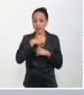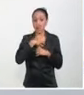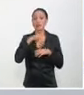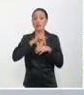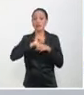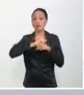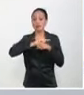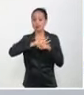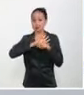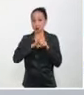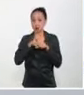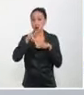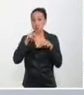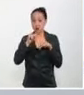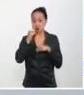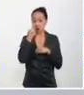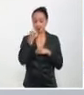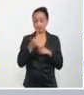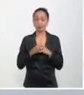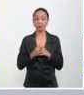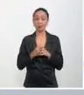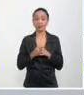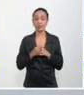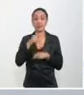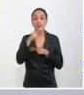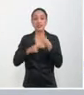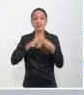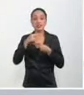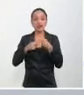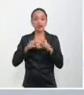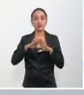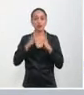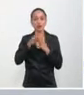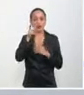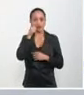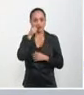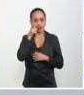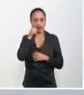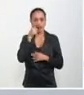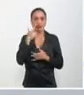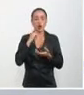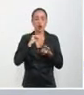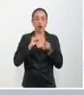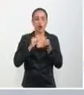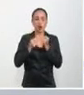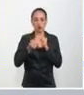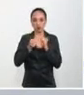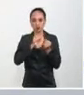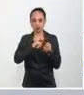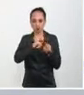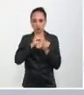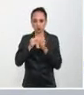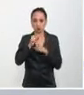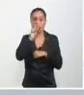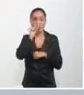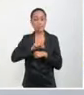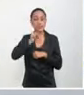coronavirus SARS-CoV-2. Se realizan las acciones de vigilancia y control epidemiológico a las